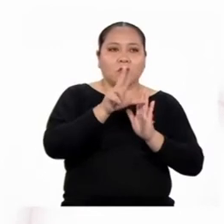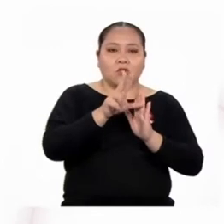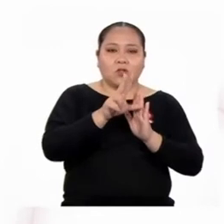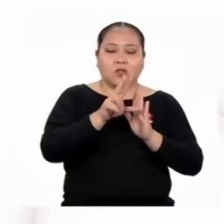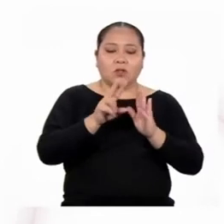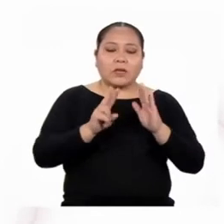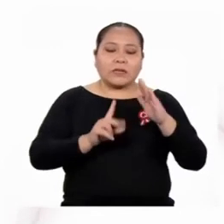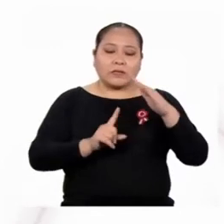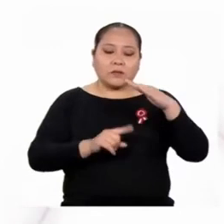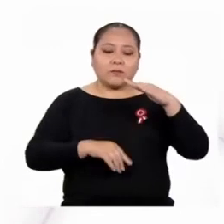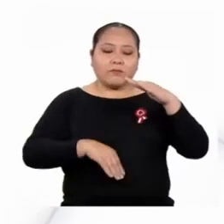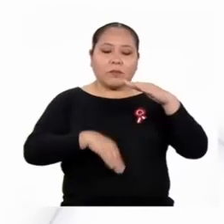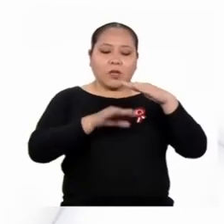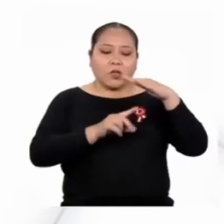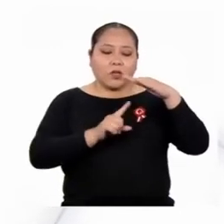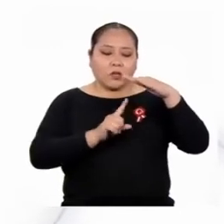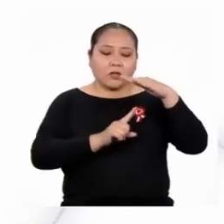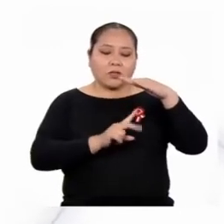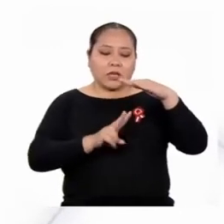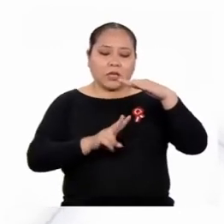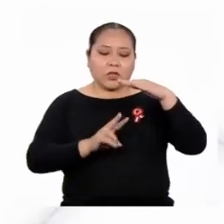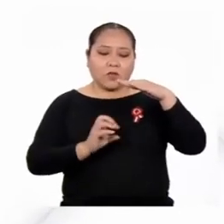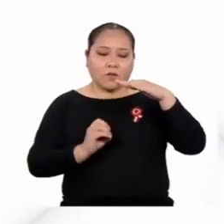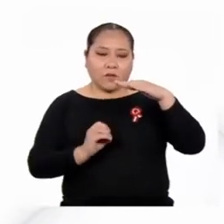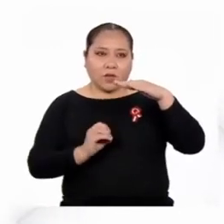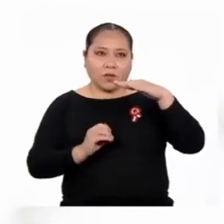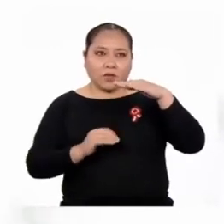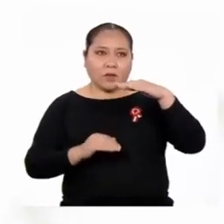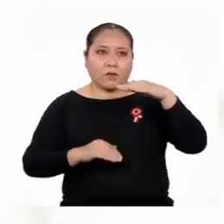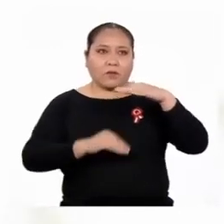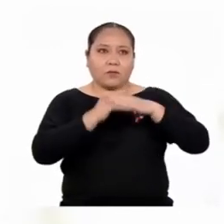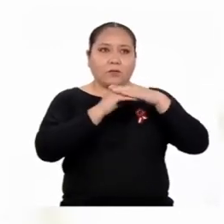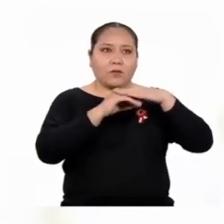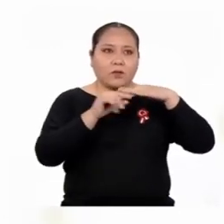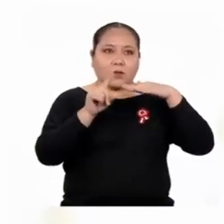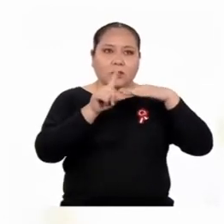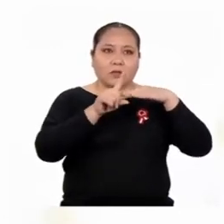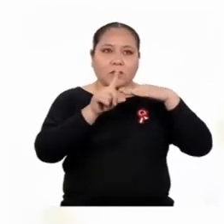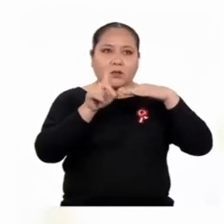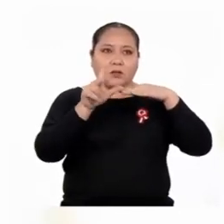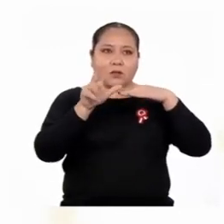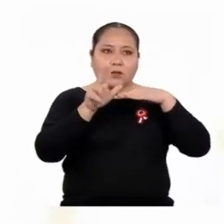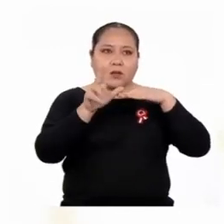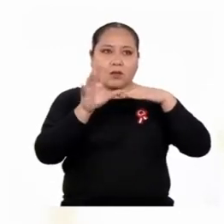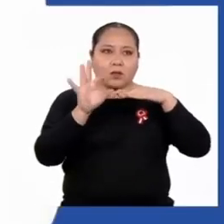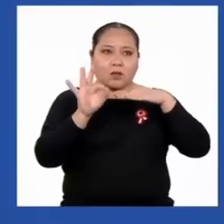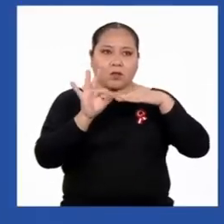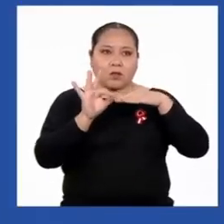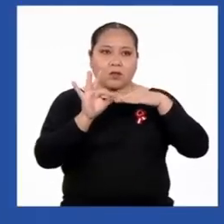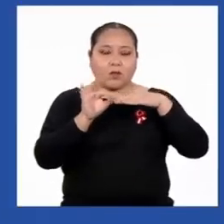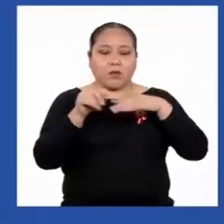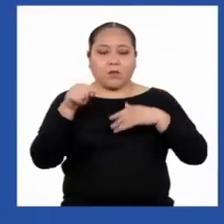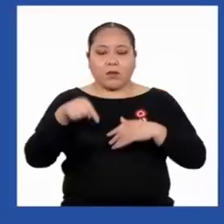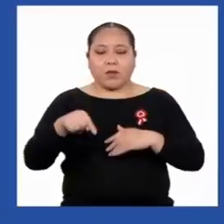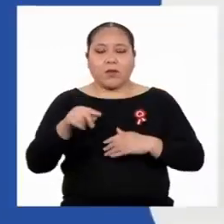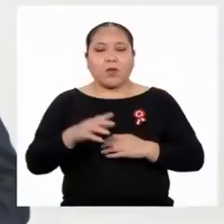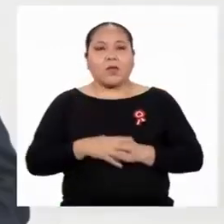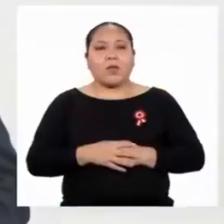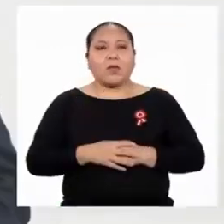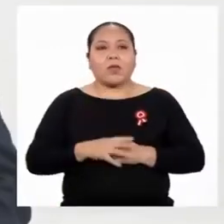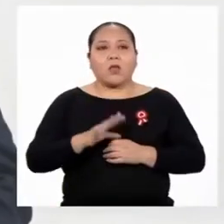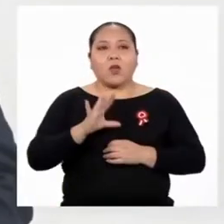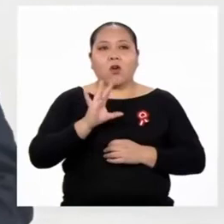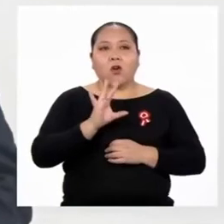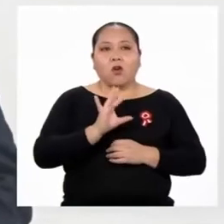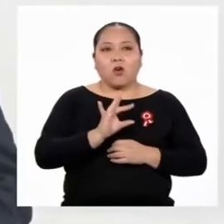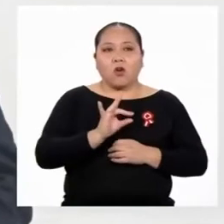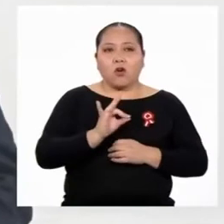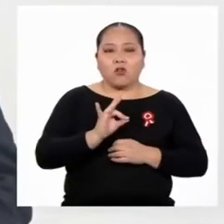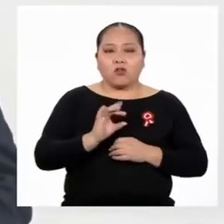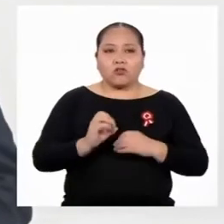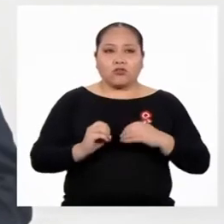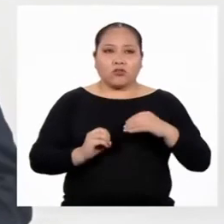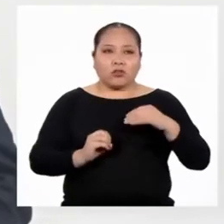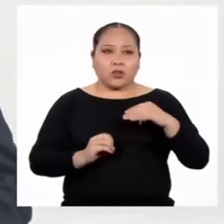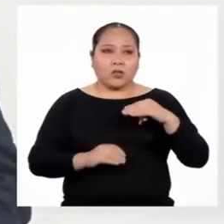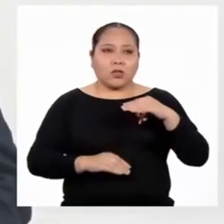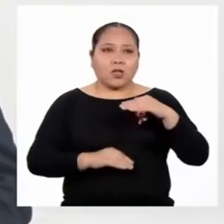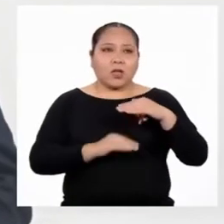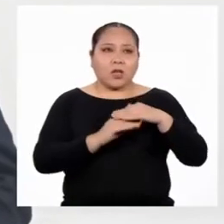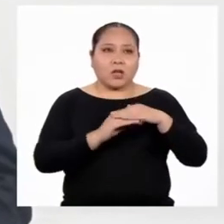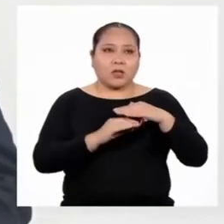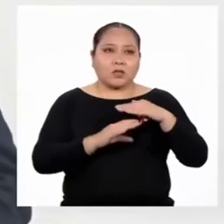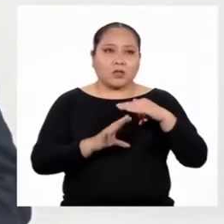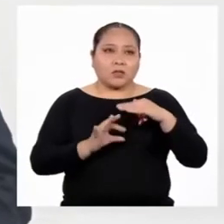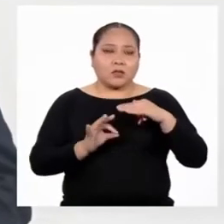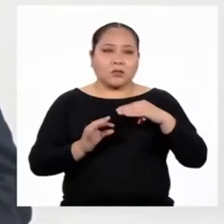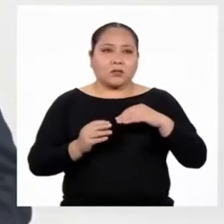presión sistólica e igual a 80 y hasta 89 de presión diastólica. Ya lo